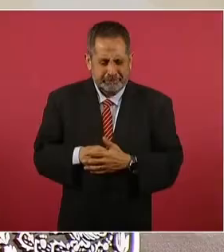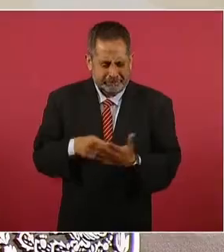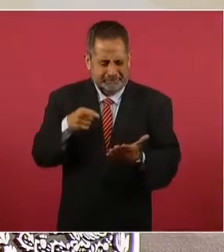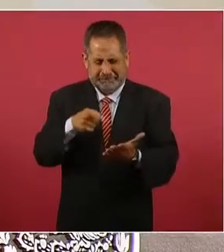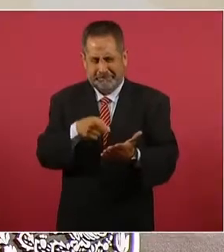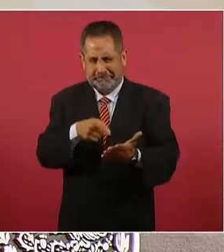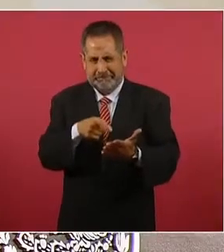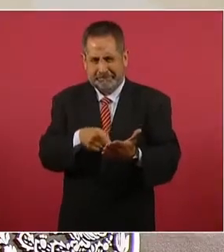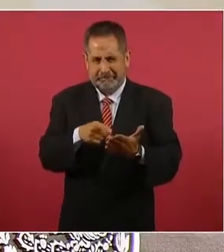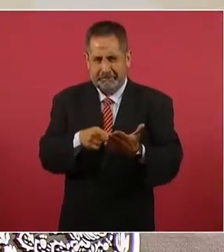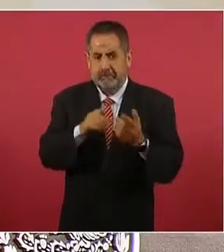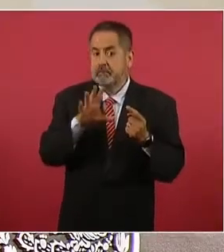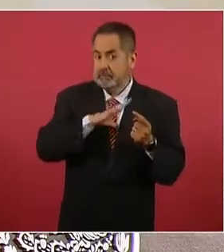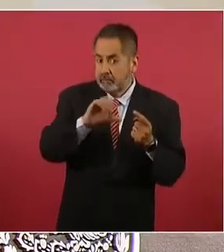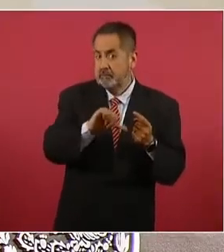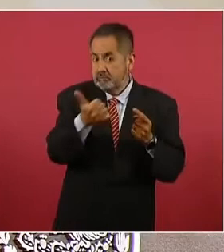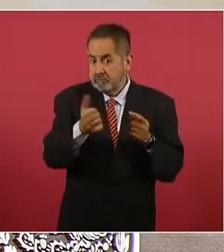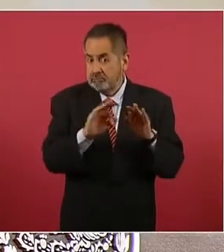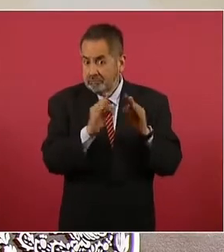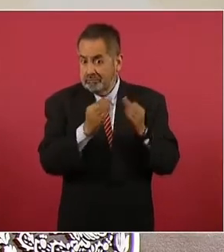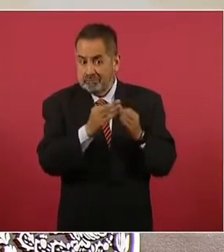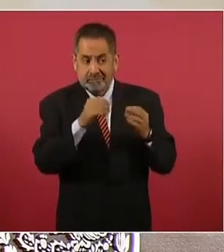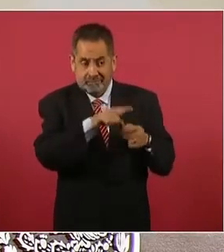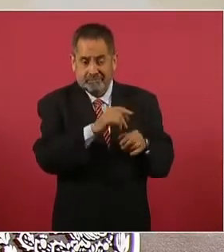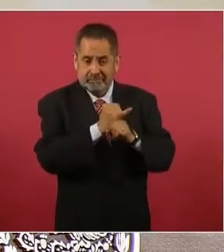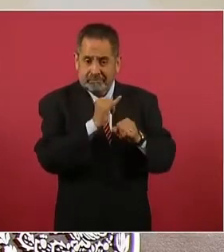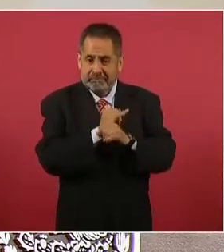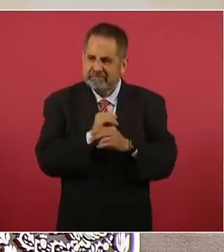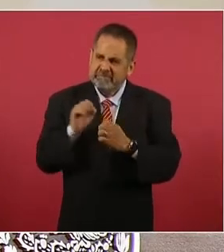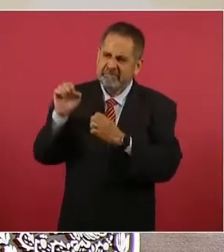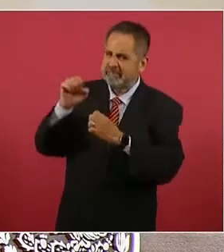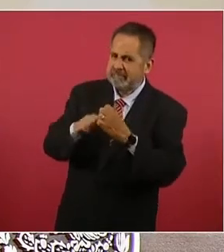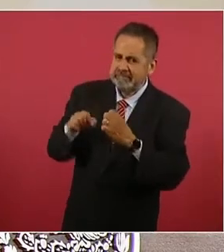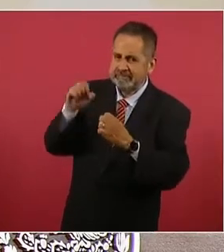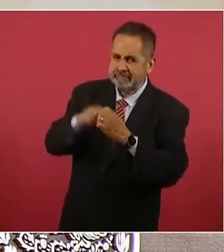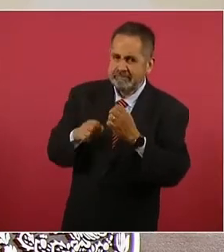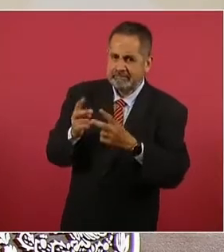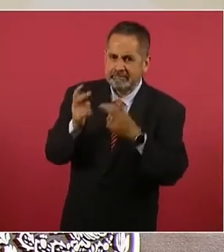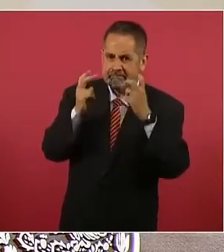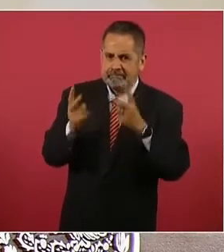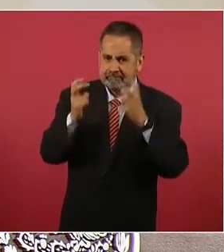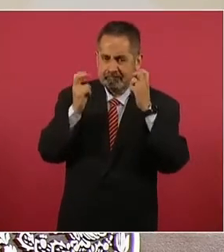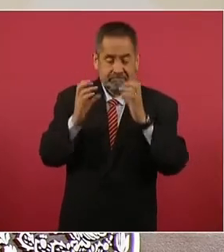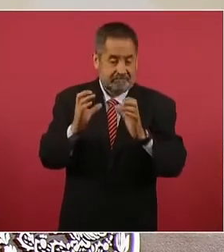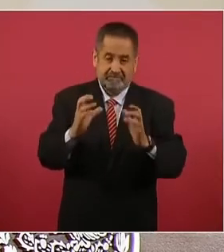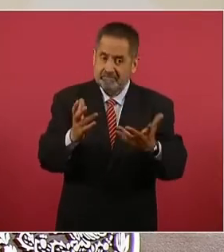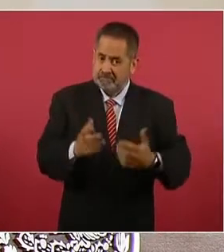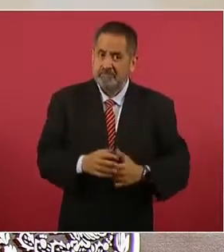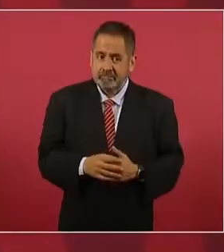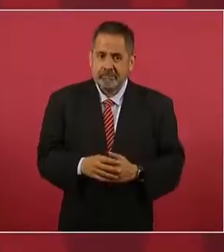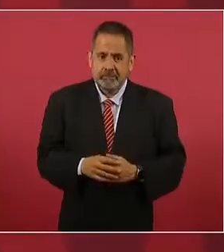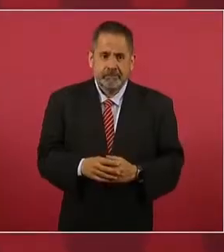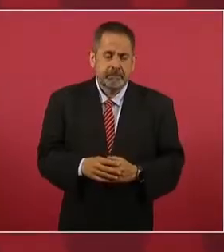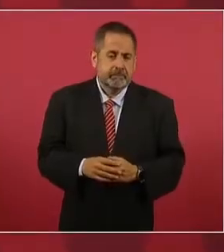esto y otros mecanismos que hay para estafar.